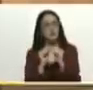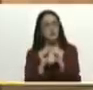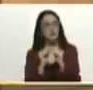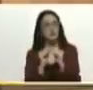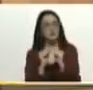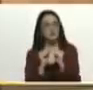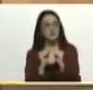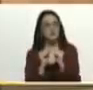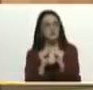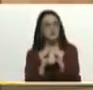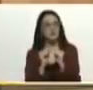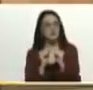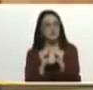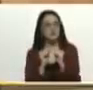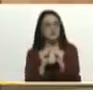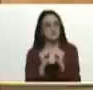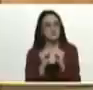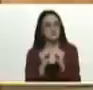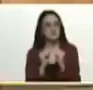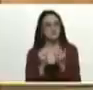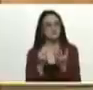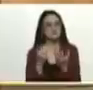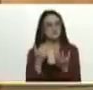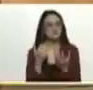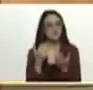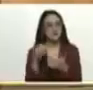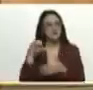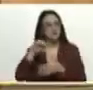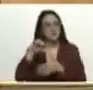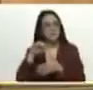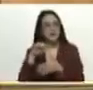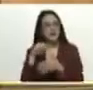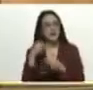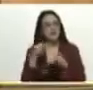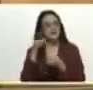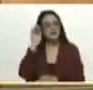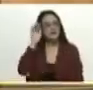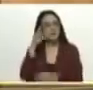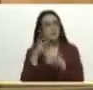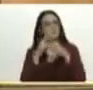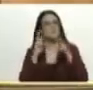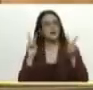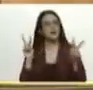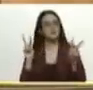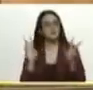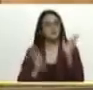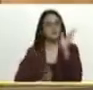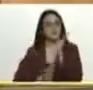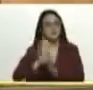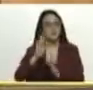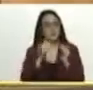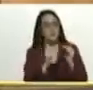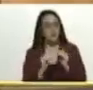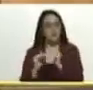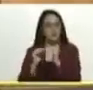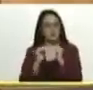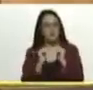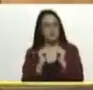de construir nuestra Sudamérica de paz, de prosperidad, de igualdad.